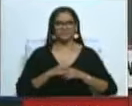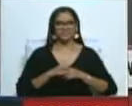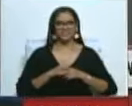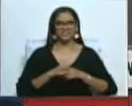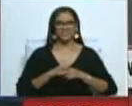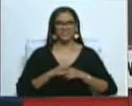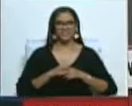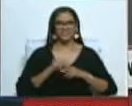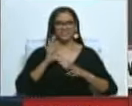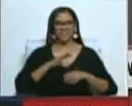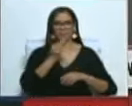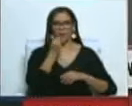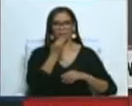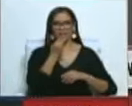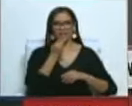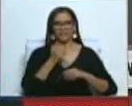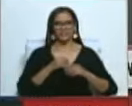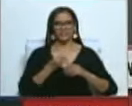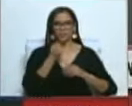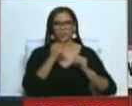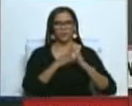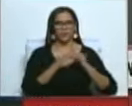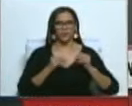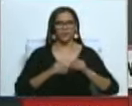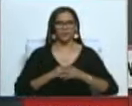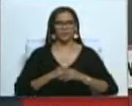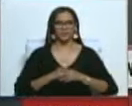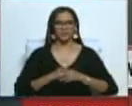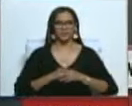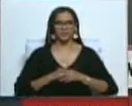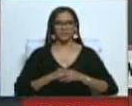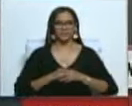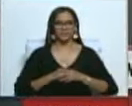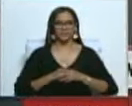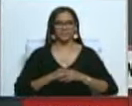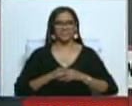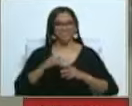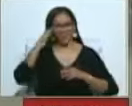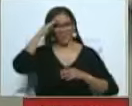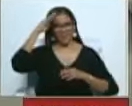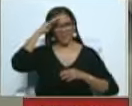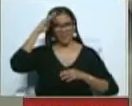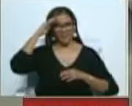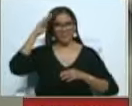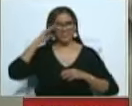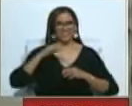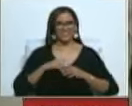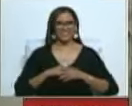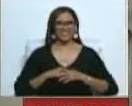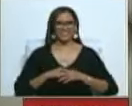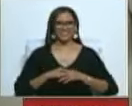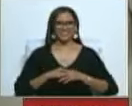Estaba comiendo, ¿eh? Se lo comió todo. Hola, chica. Hola.